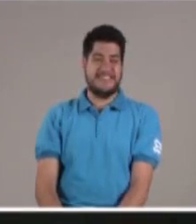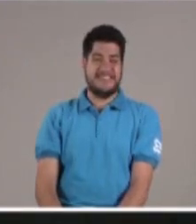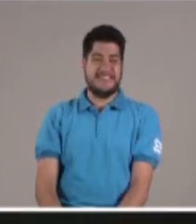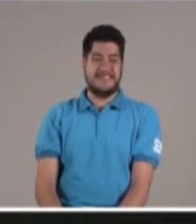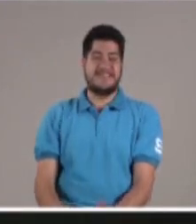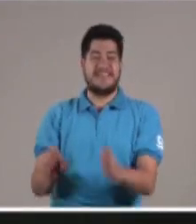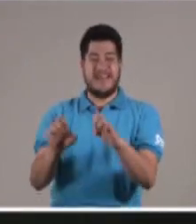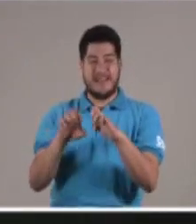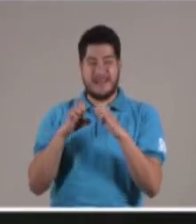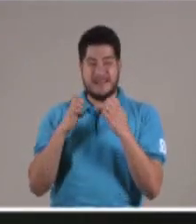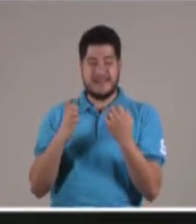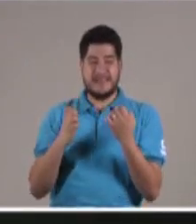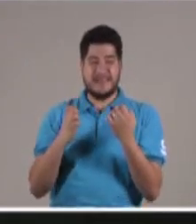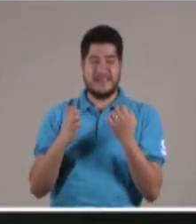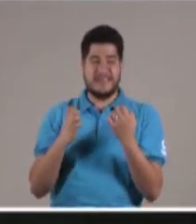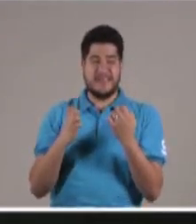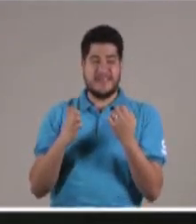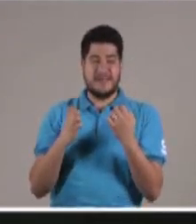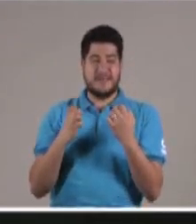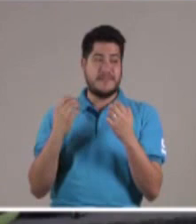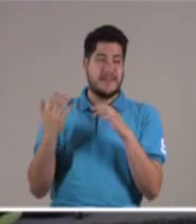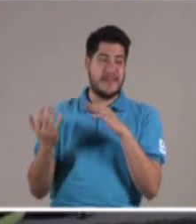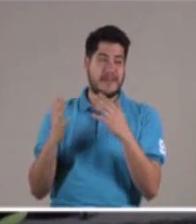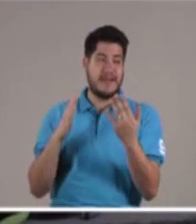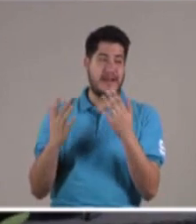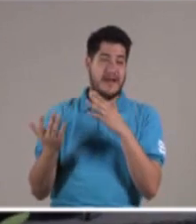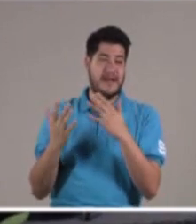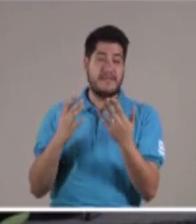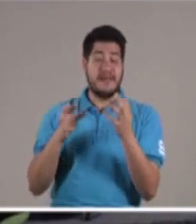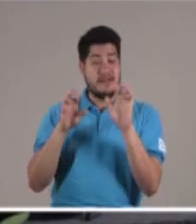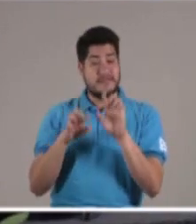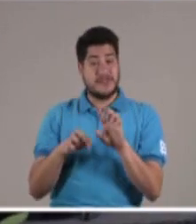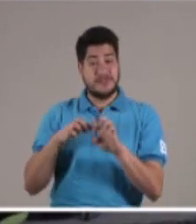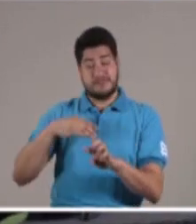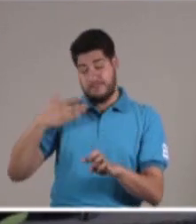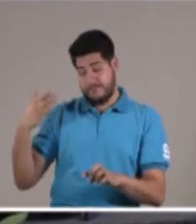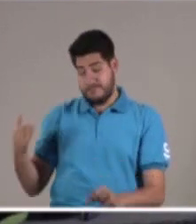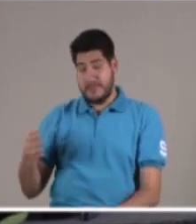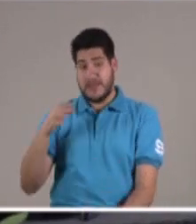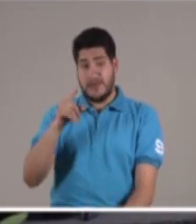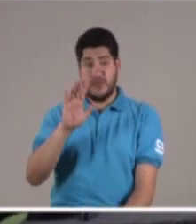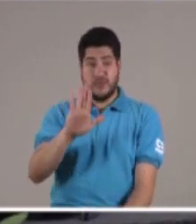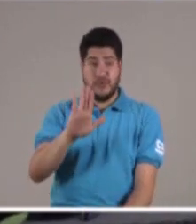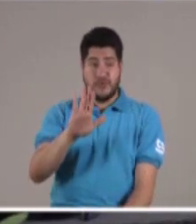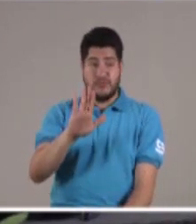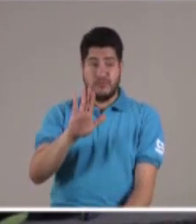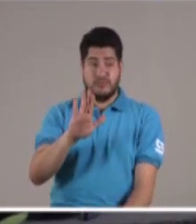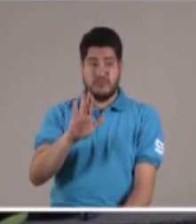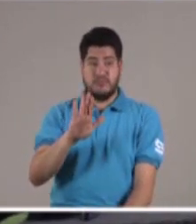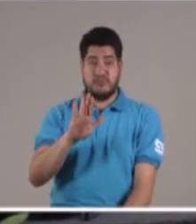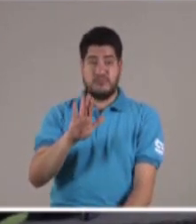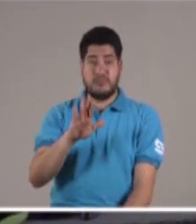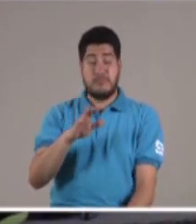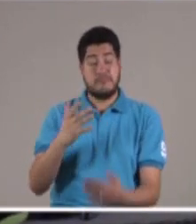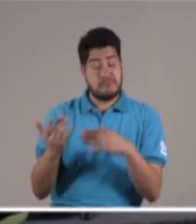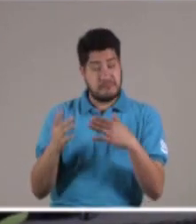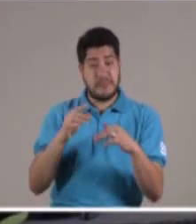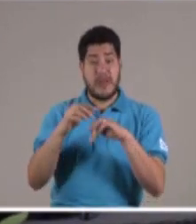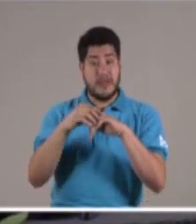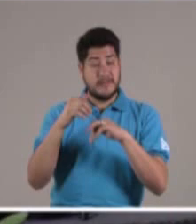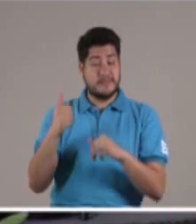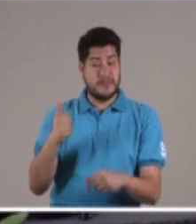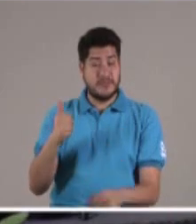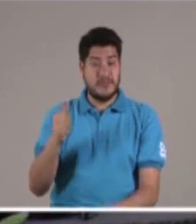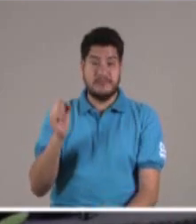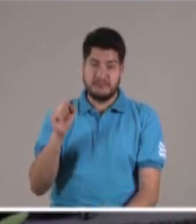entonces puede ser que el que esté a la par suya sea novia esposa